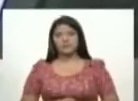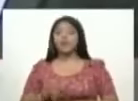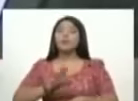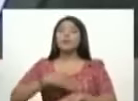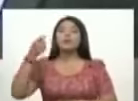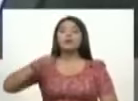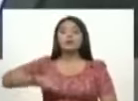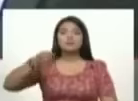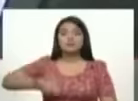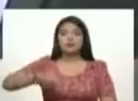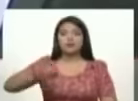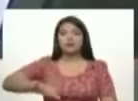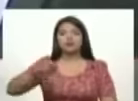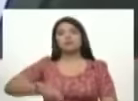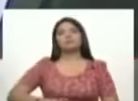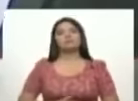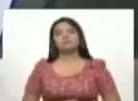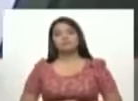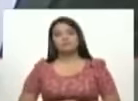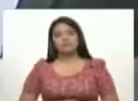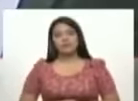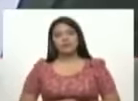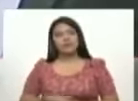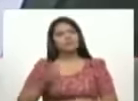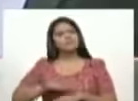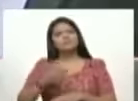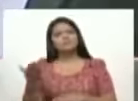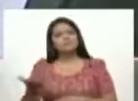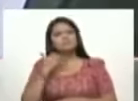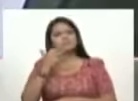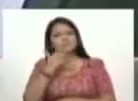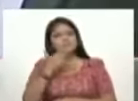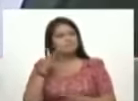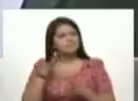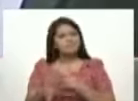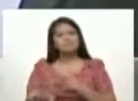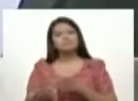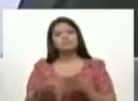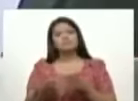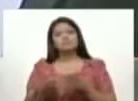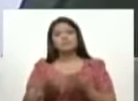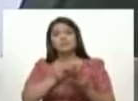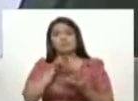Justicia declaró con lugar un recurso.